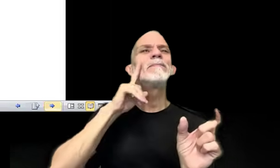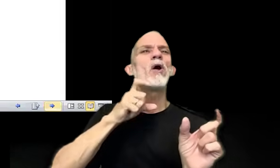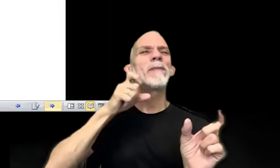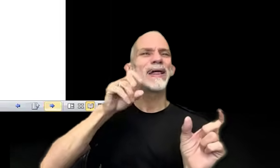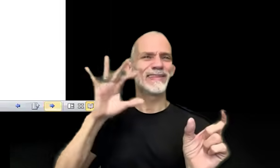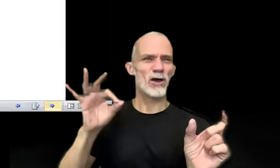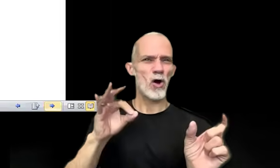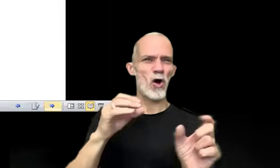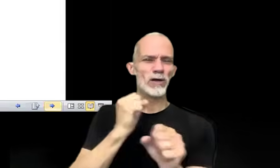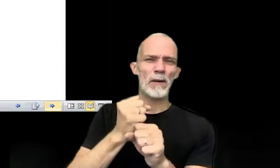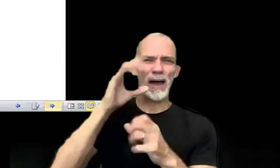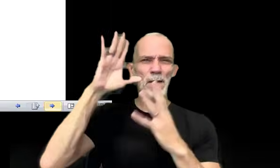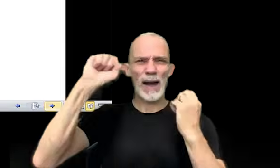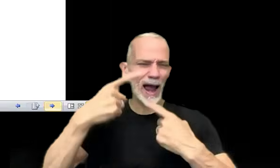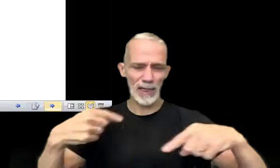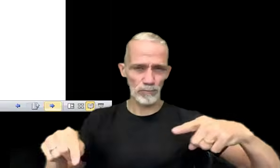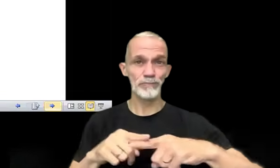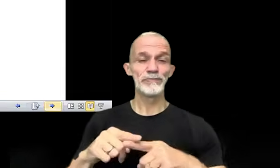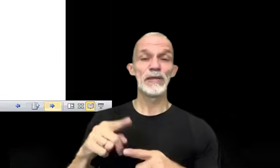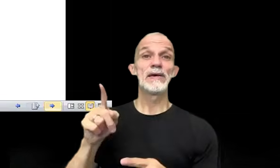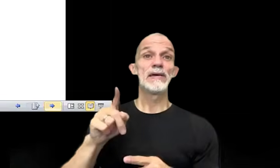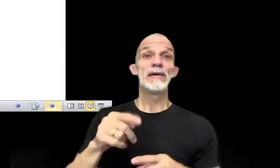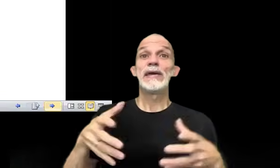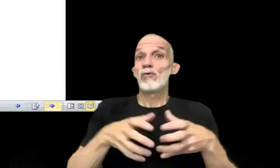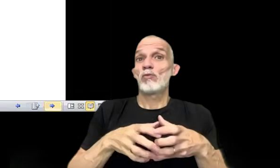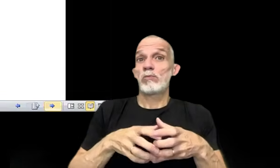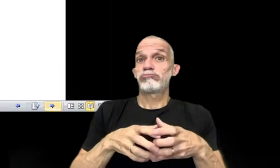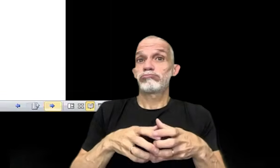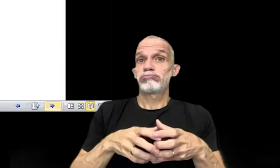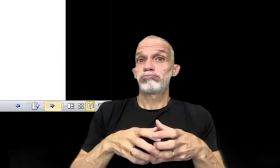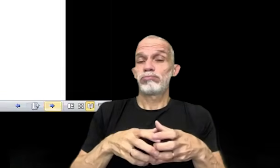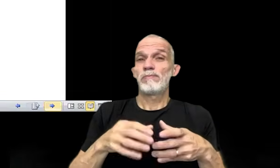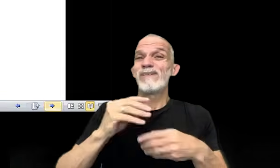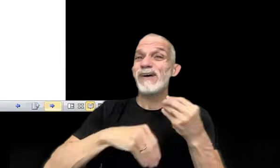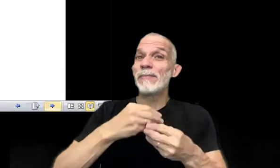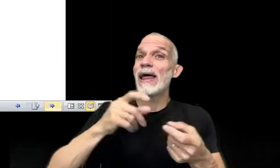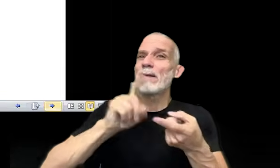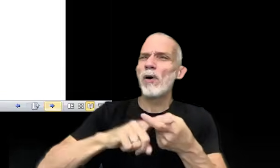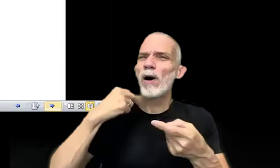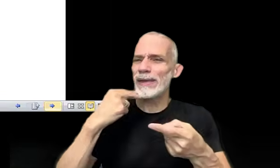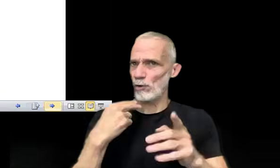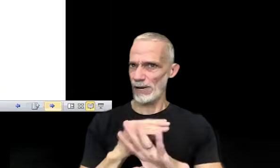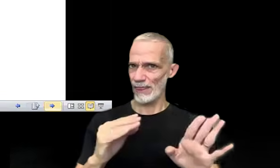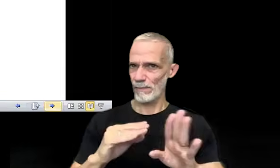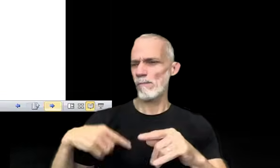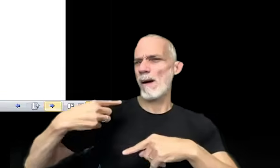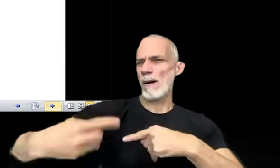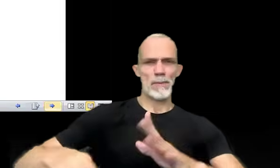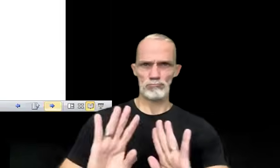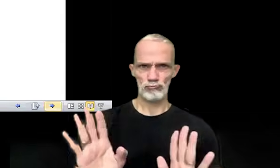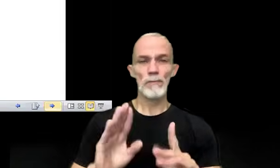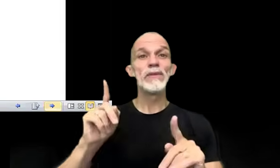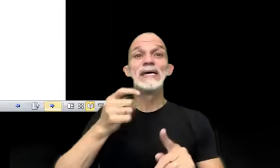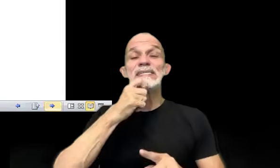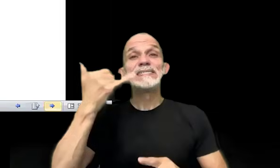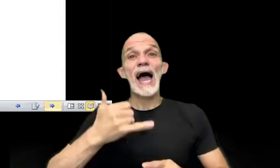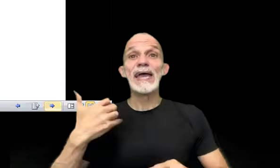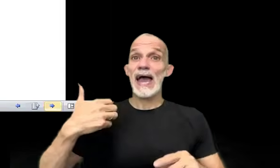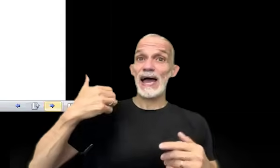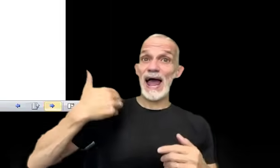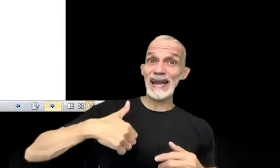¿sí? Y su grupo familiar primario, siempre y cuando exista